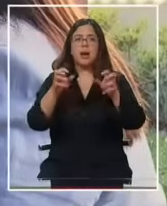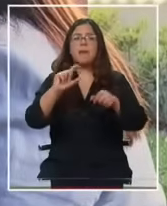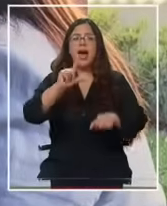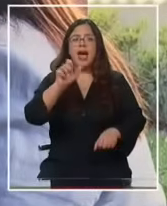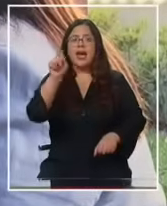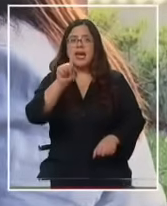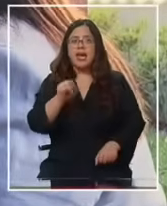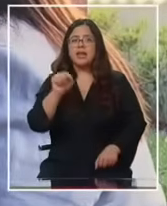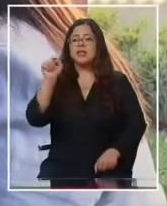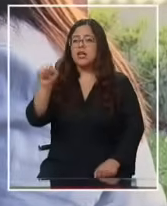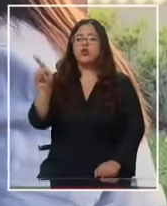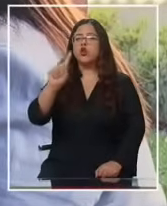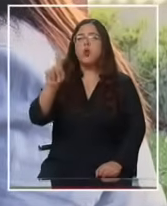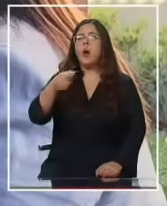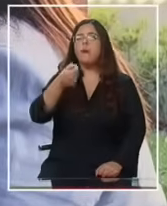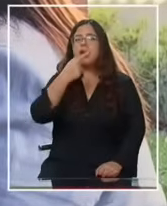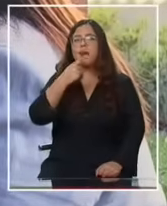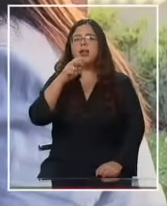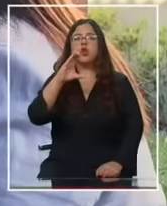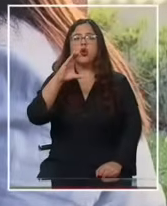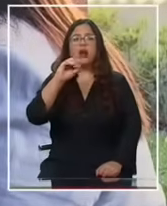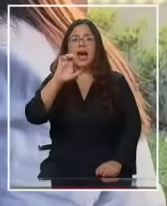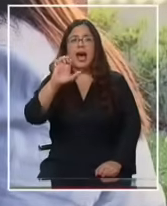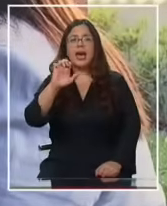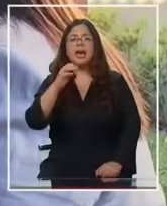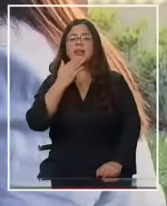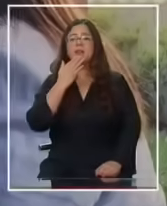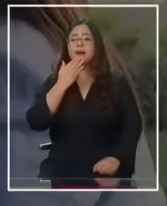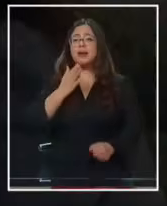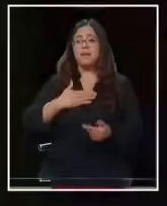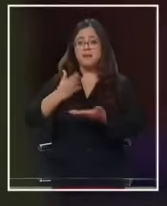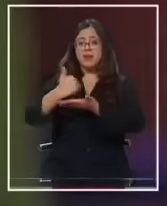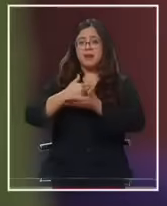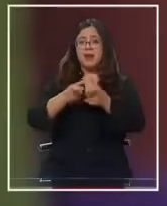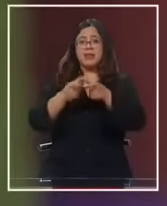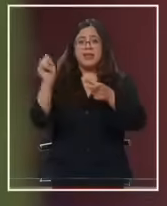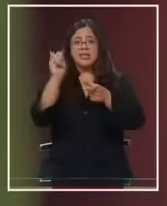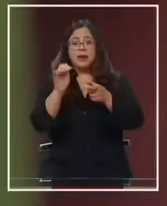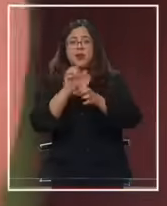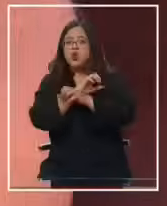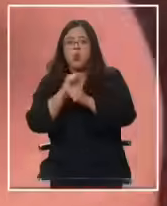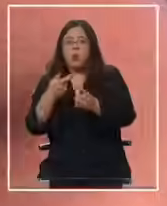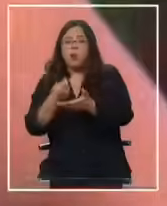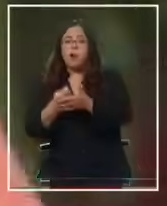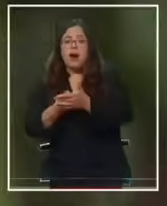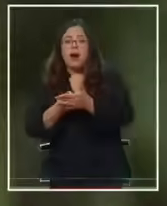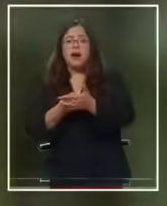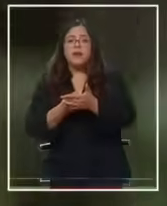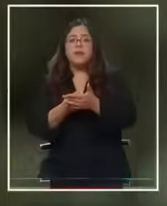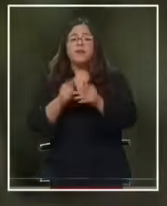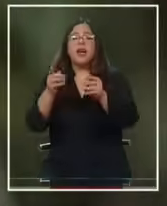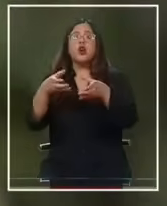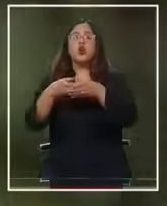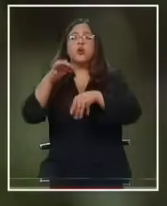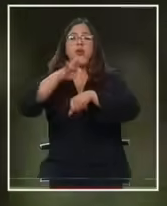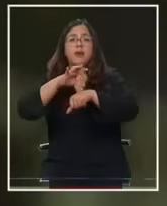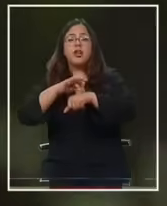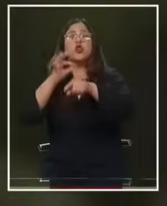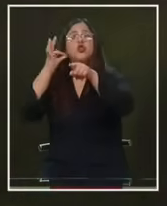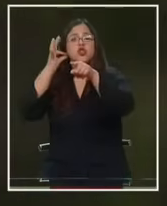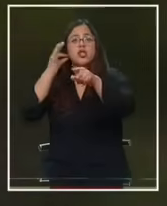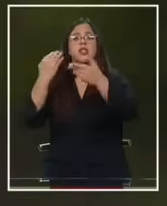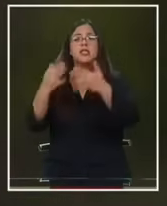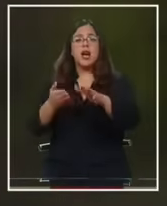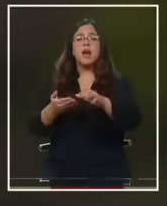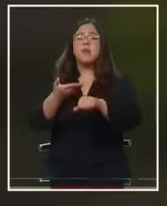un medicamento CAEC y tampoco lo cubre mi plan de ISAPRE. Silvia y su equipo médico apelaron a la ISAPRE, proceso en el